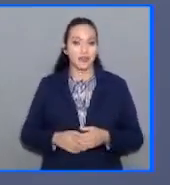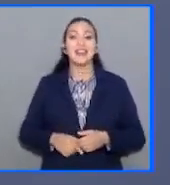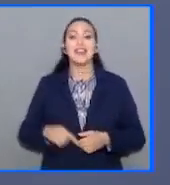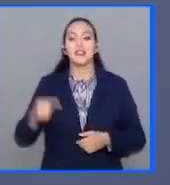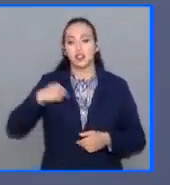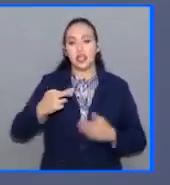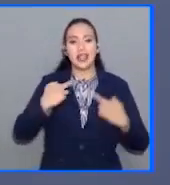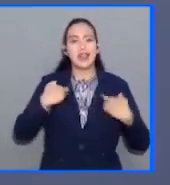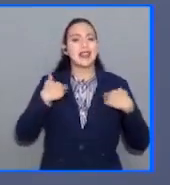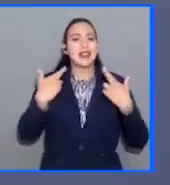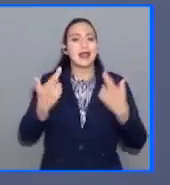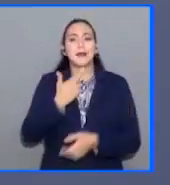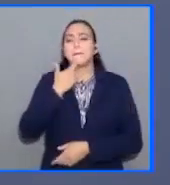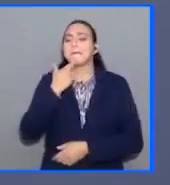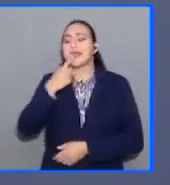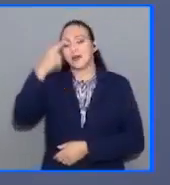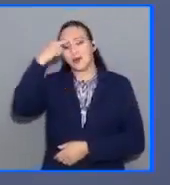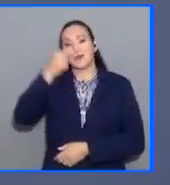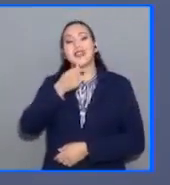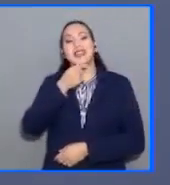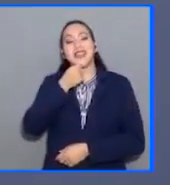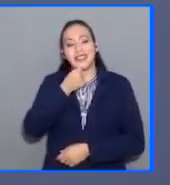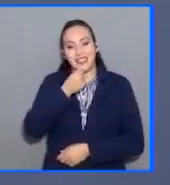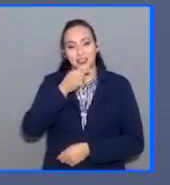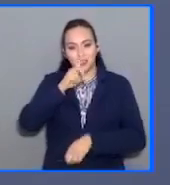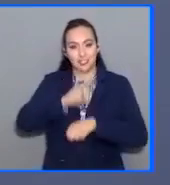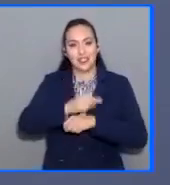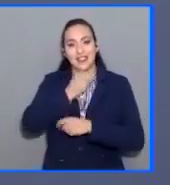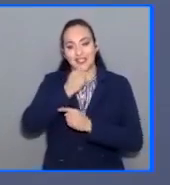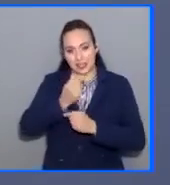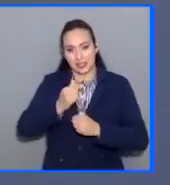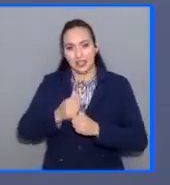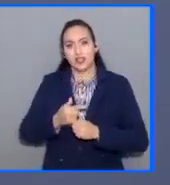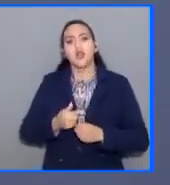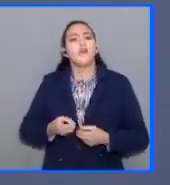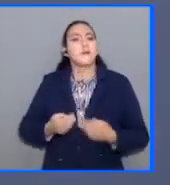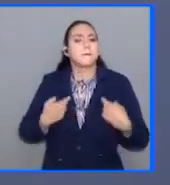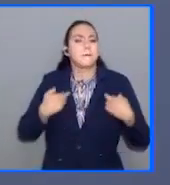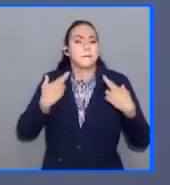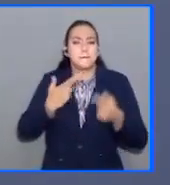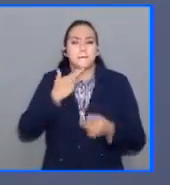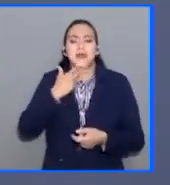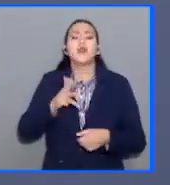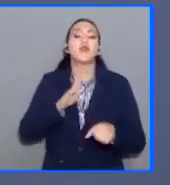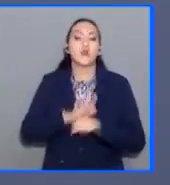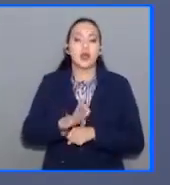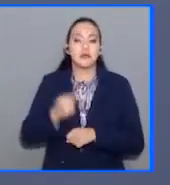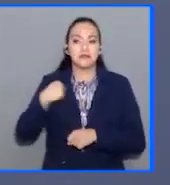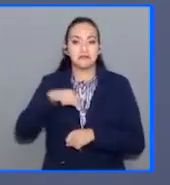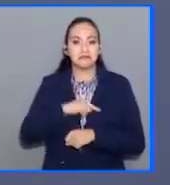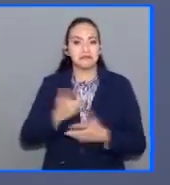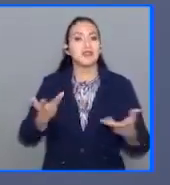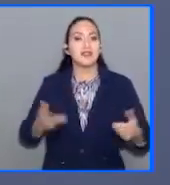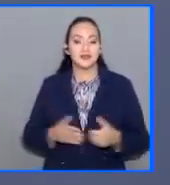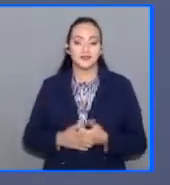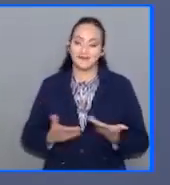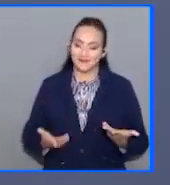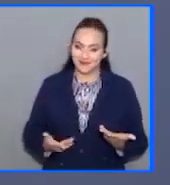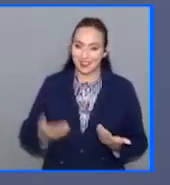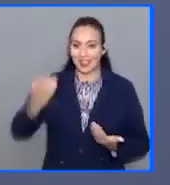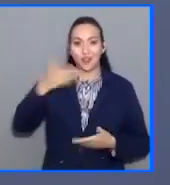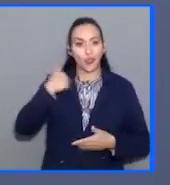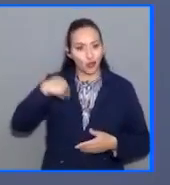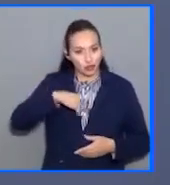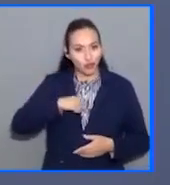esta conmemoración del Día de la Niñez en México es precisamente estudiar estos